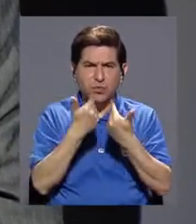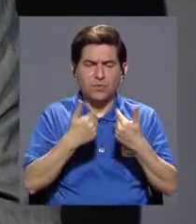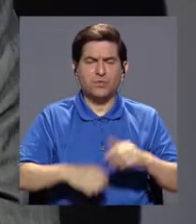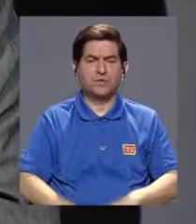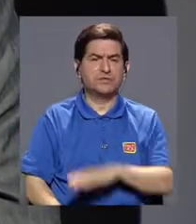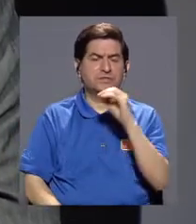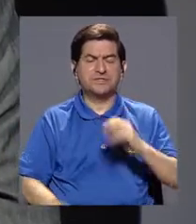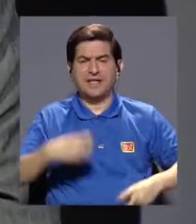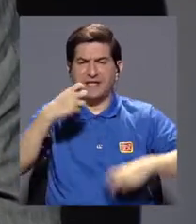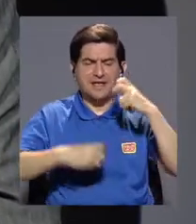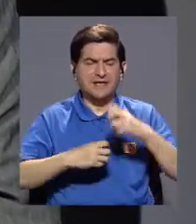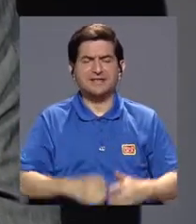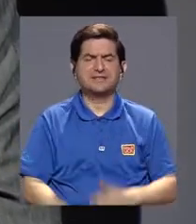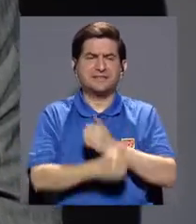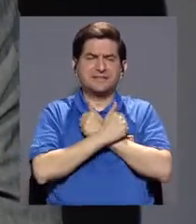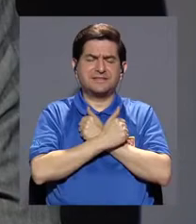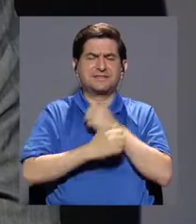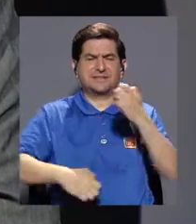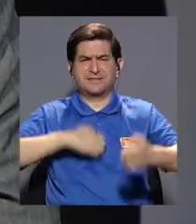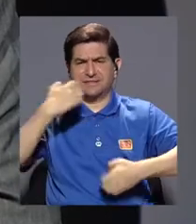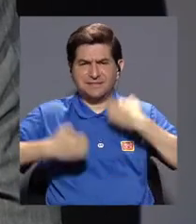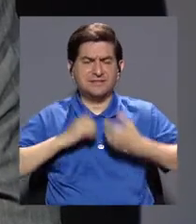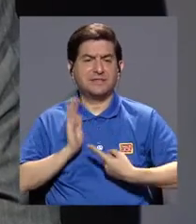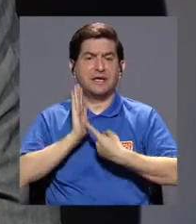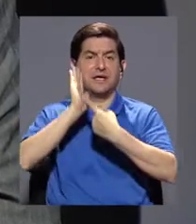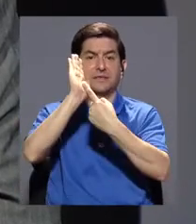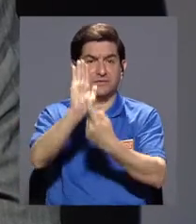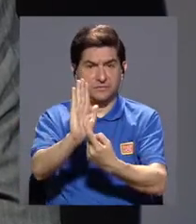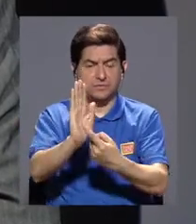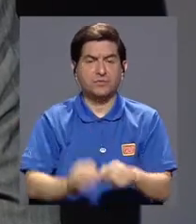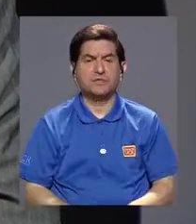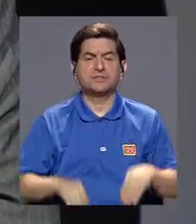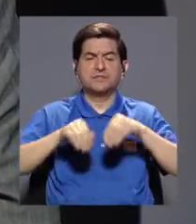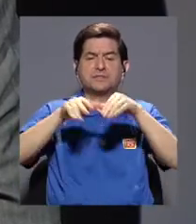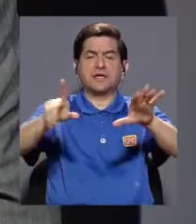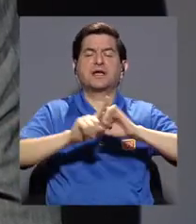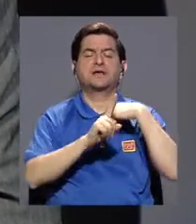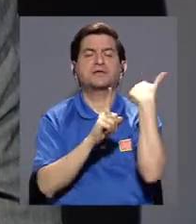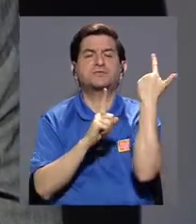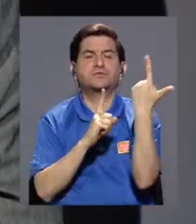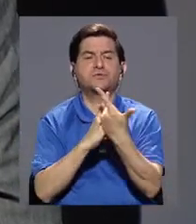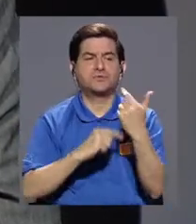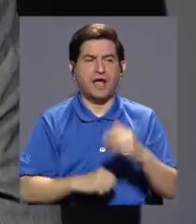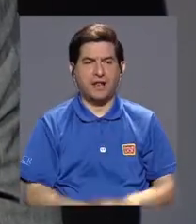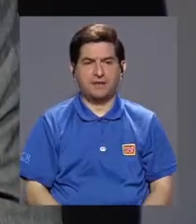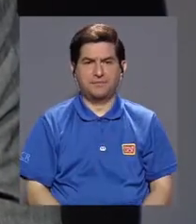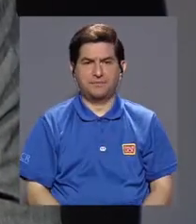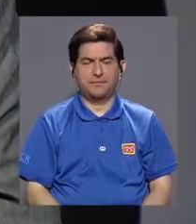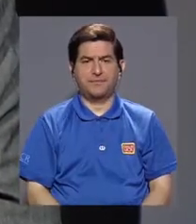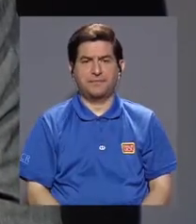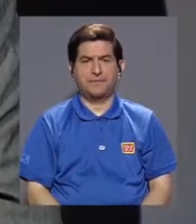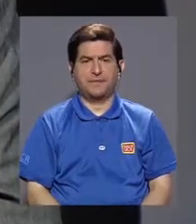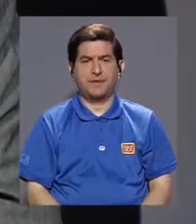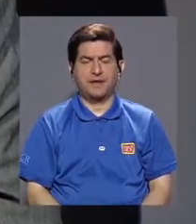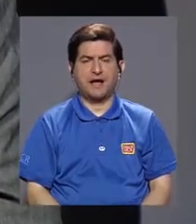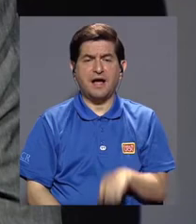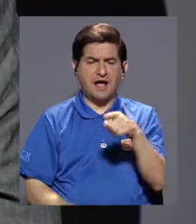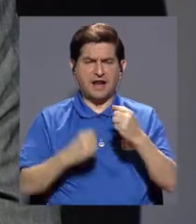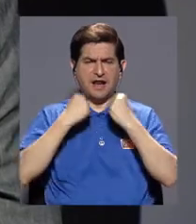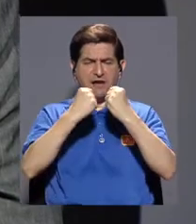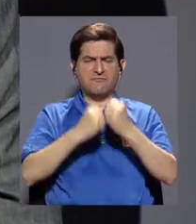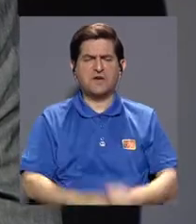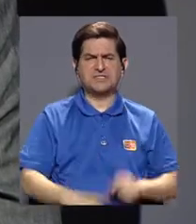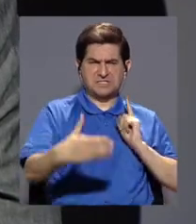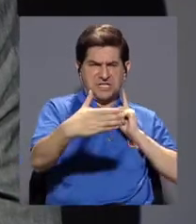crisis afectivo-emocional que se refleja mucho en las redes sociales. El peso del insulto,